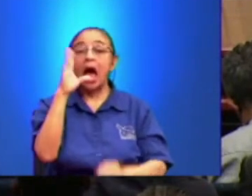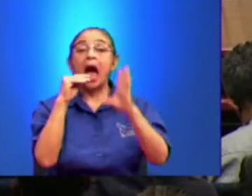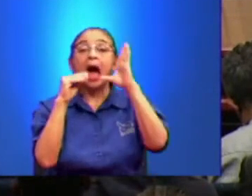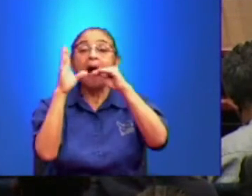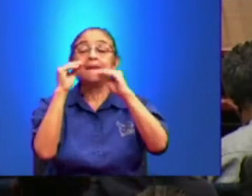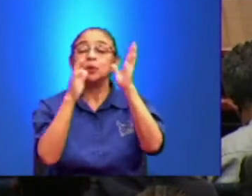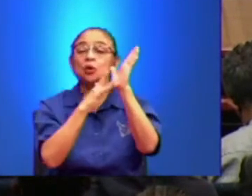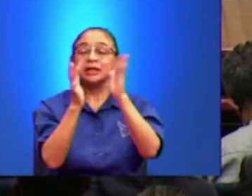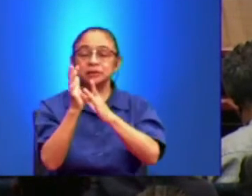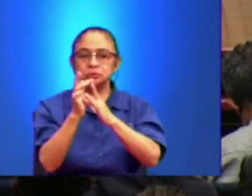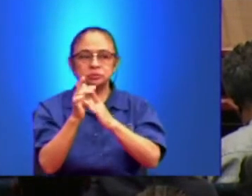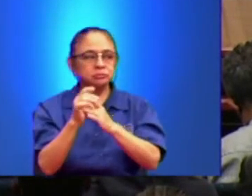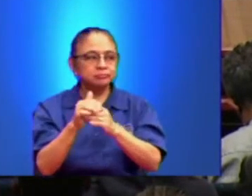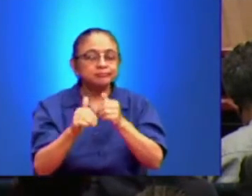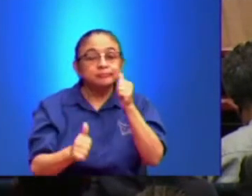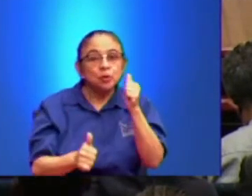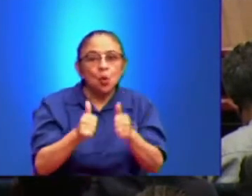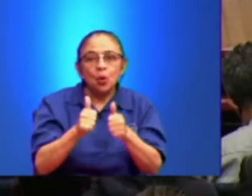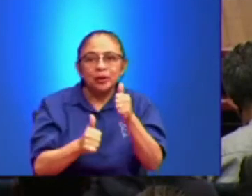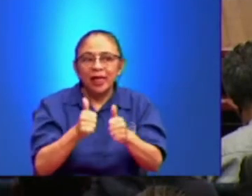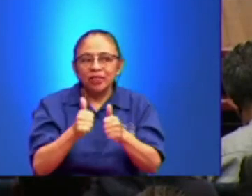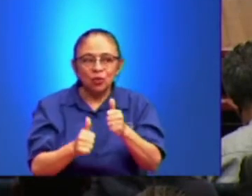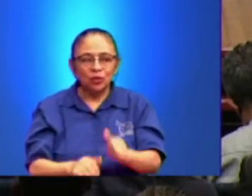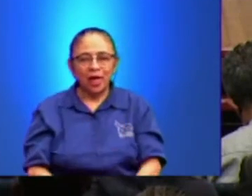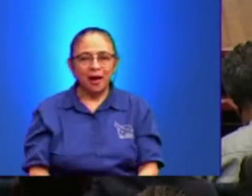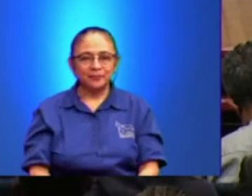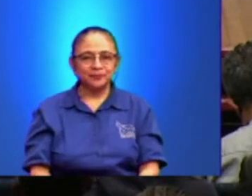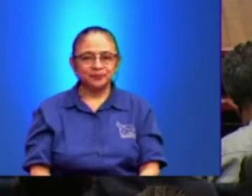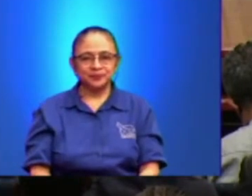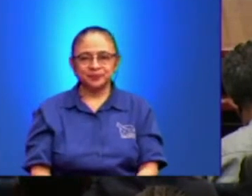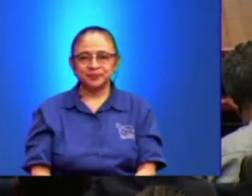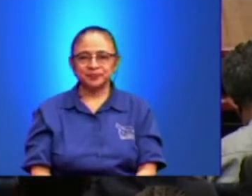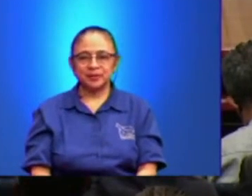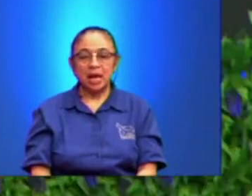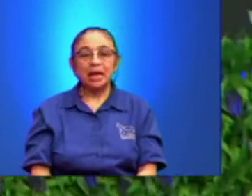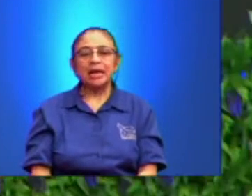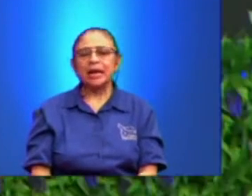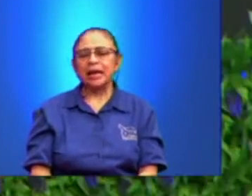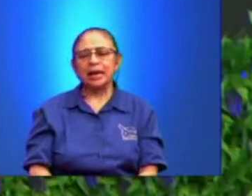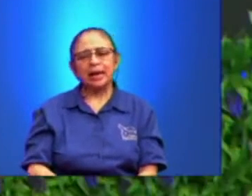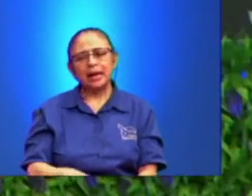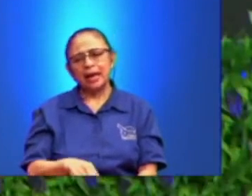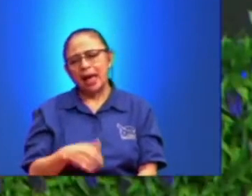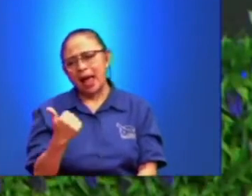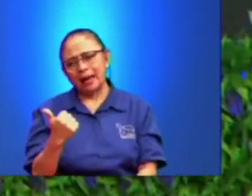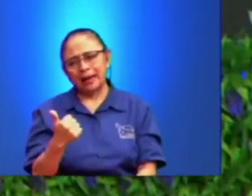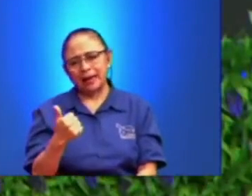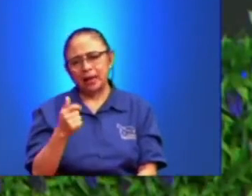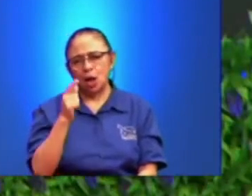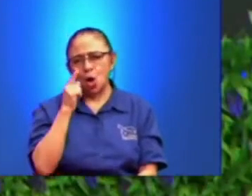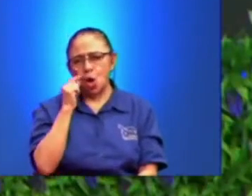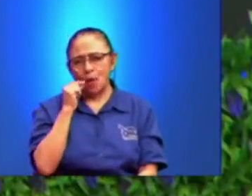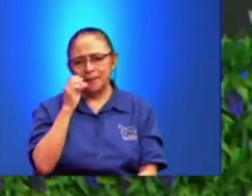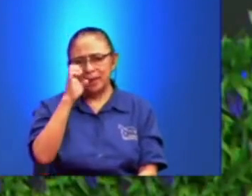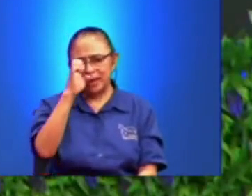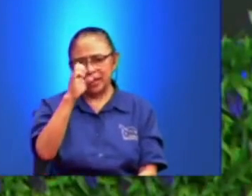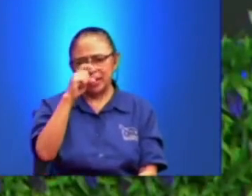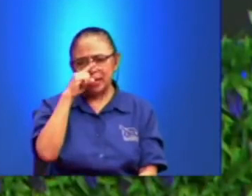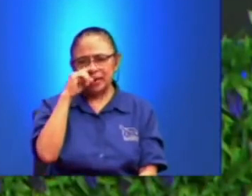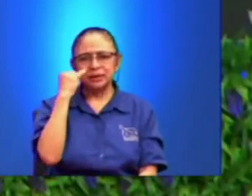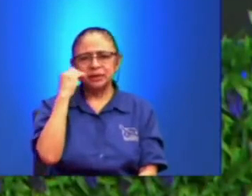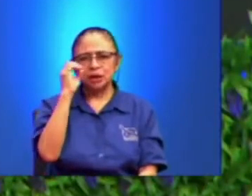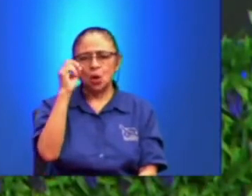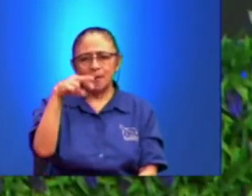y había una duda tan tremenda que aquel etíope le terminan preguntando a felipe de quien él o no